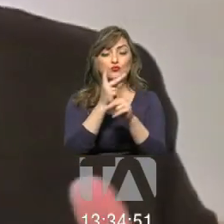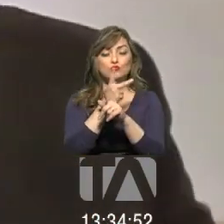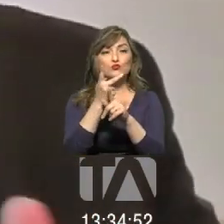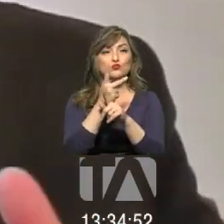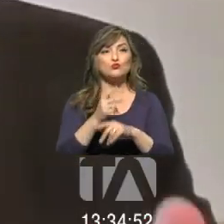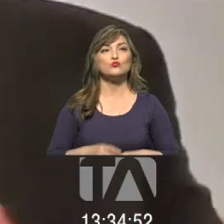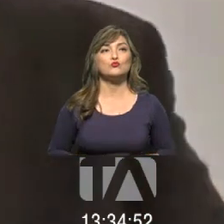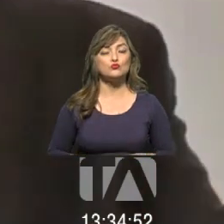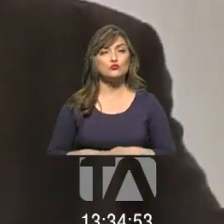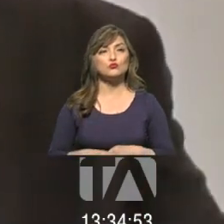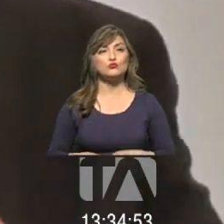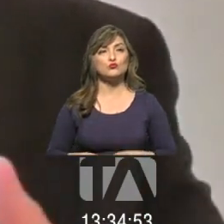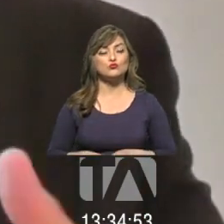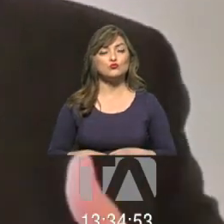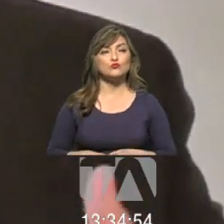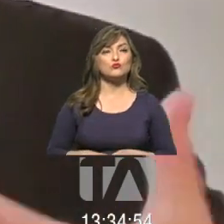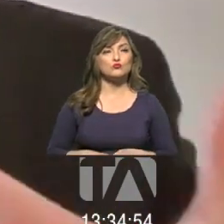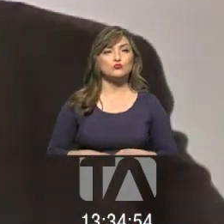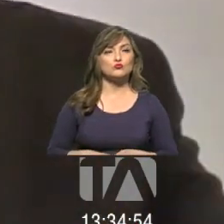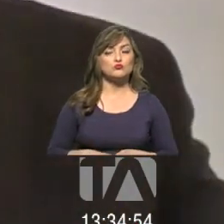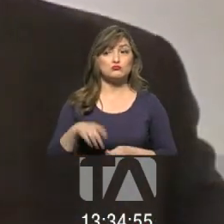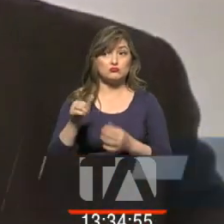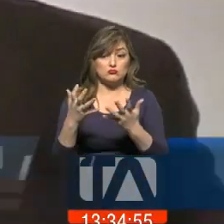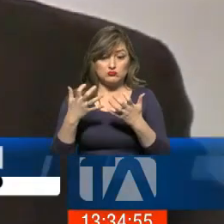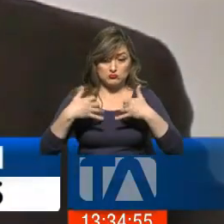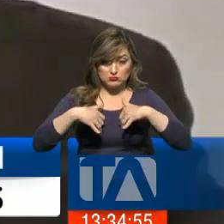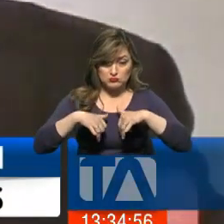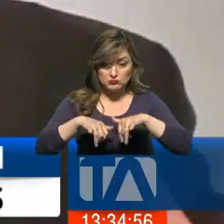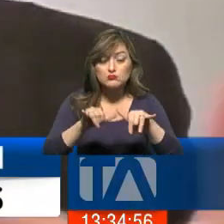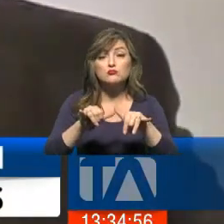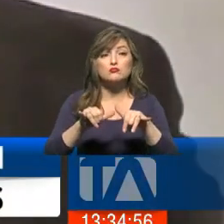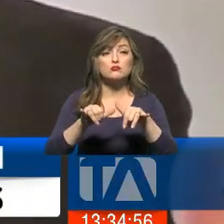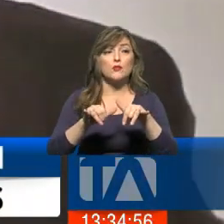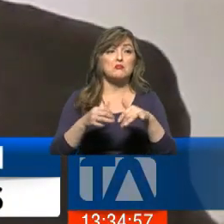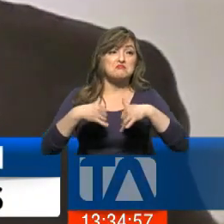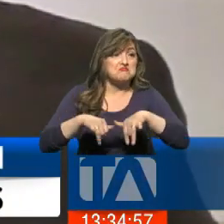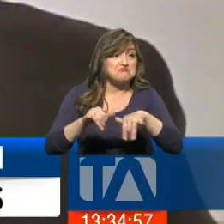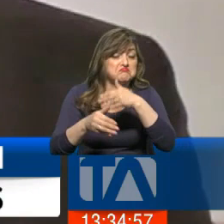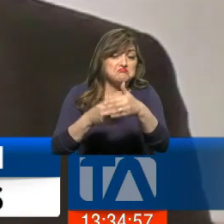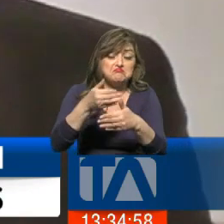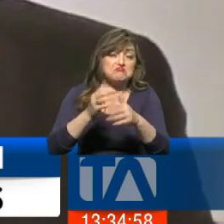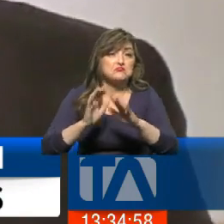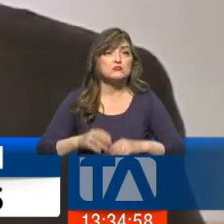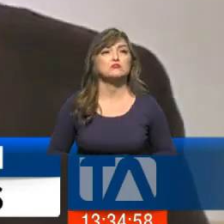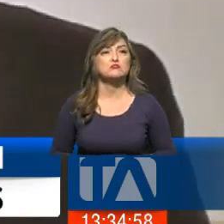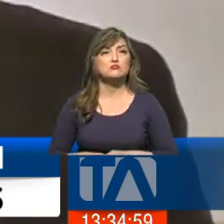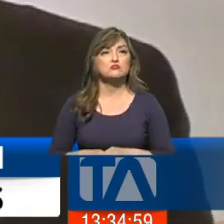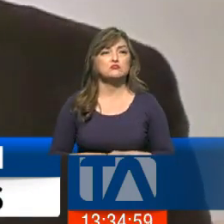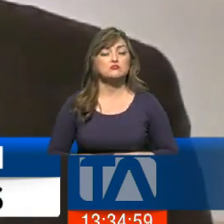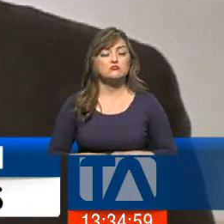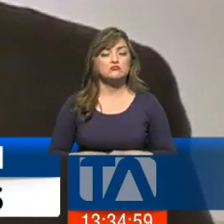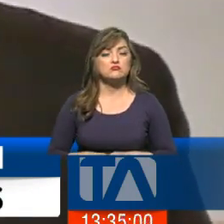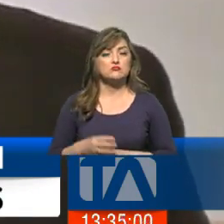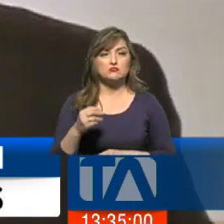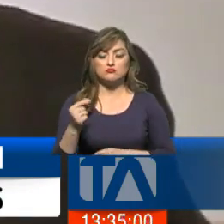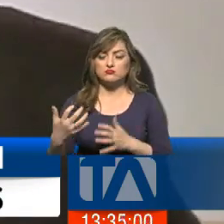del preempalme, pero también para preguntarle si es que quiere avanzar con la fase de empalme, que ya será la manera más rápida en la cual